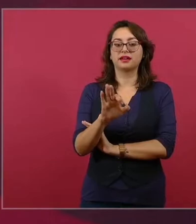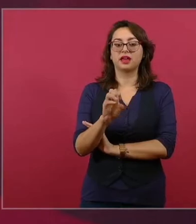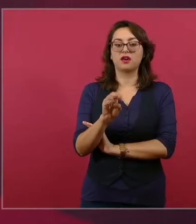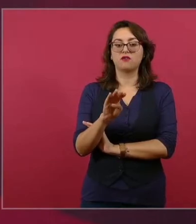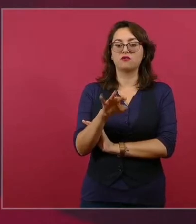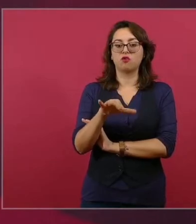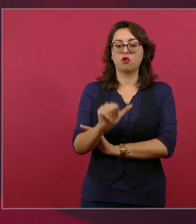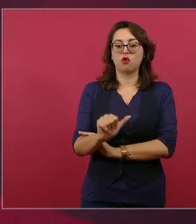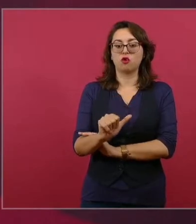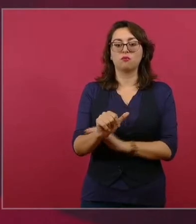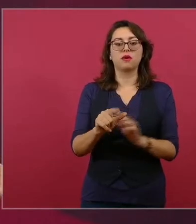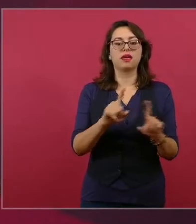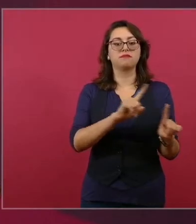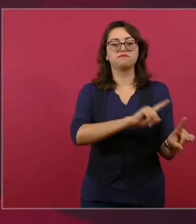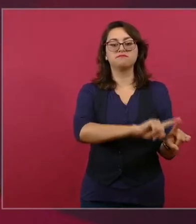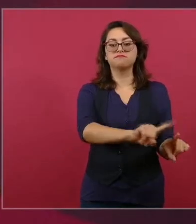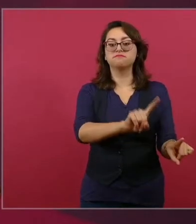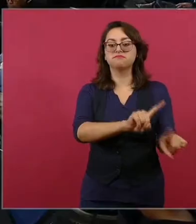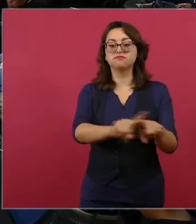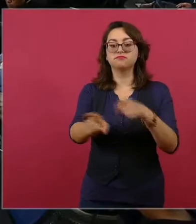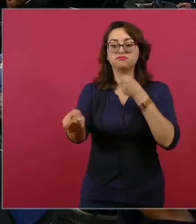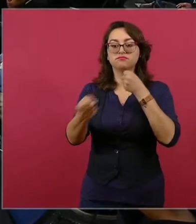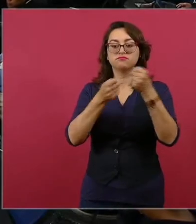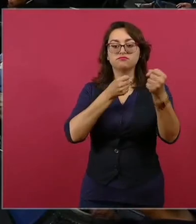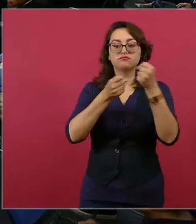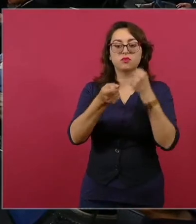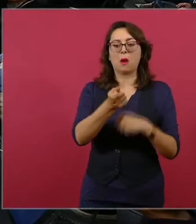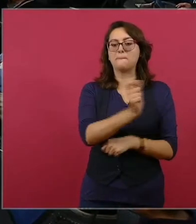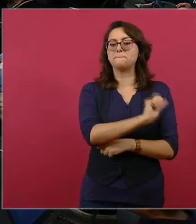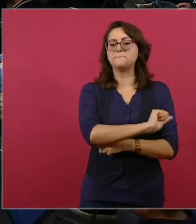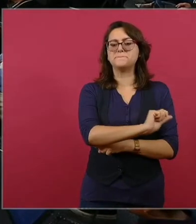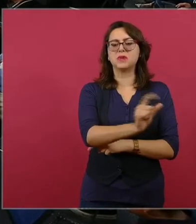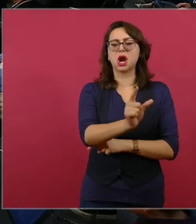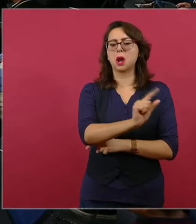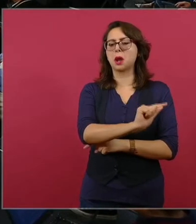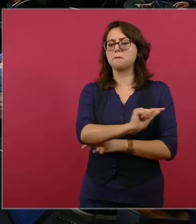y los opinadores, ¿no?, famosos,